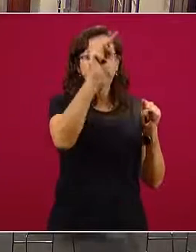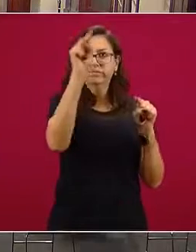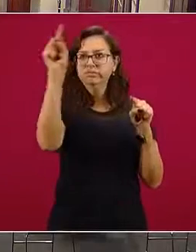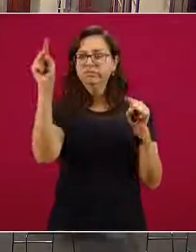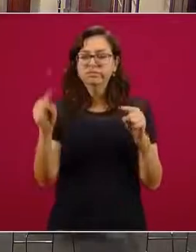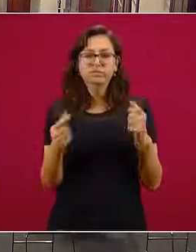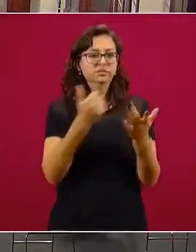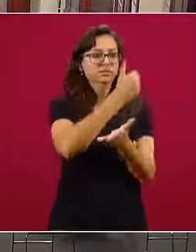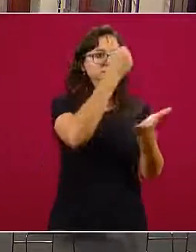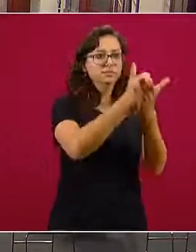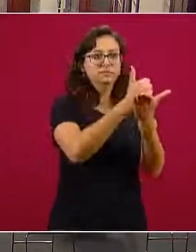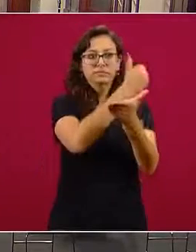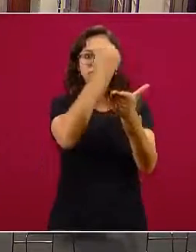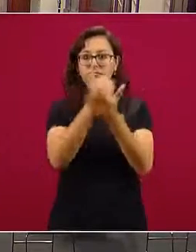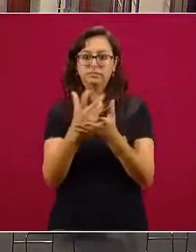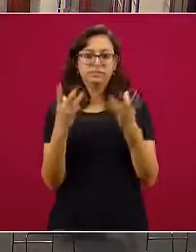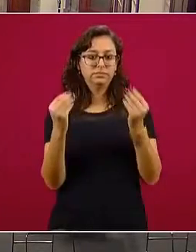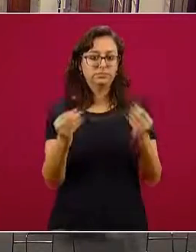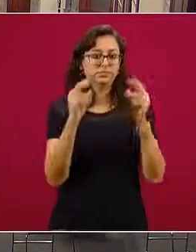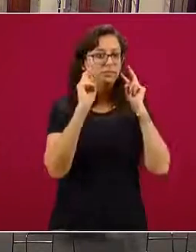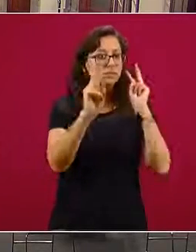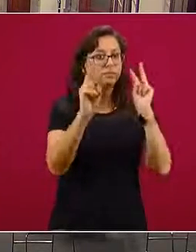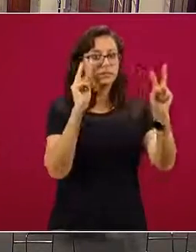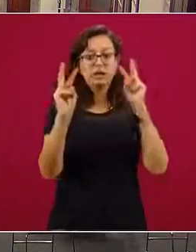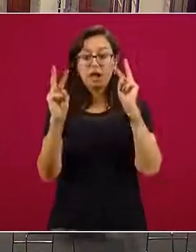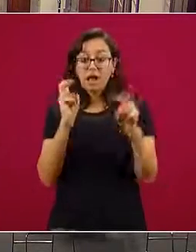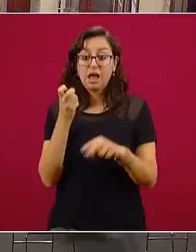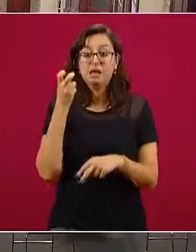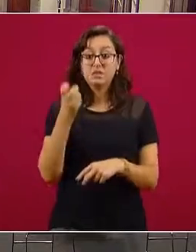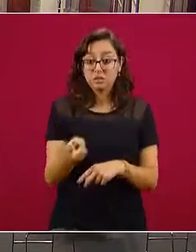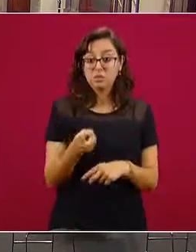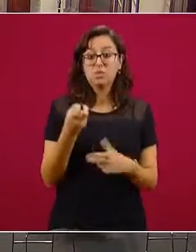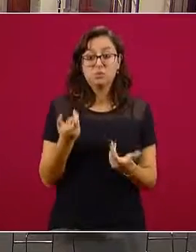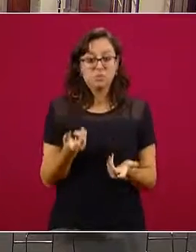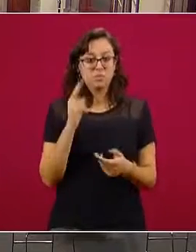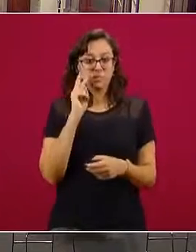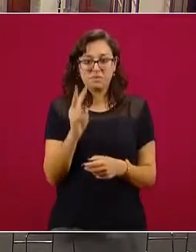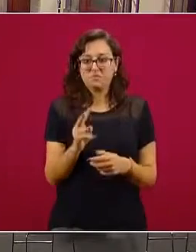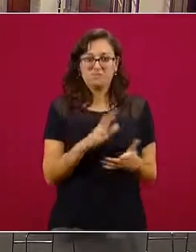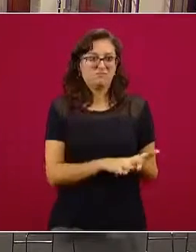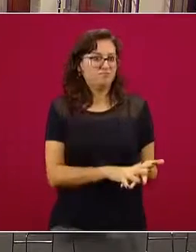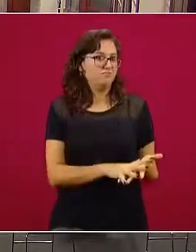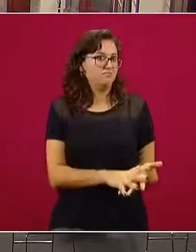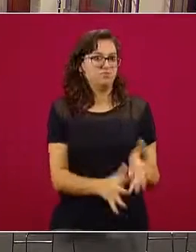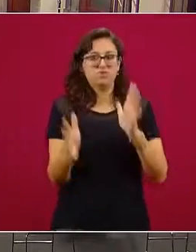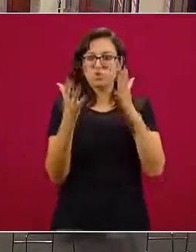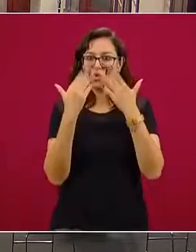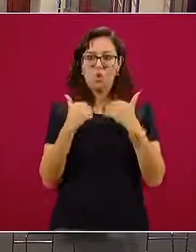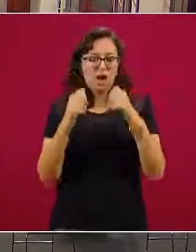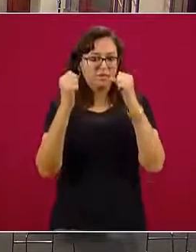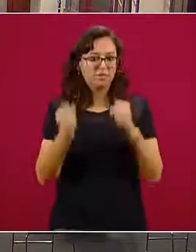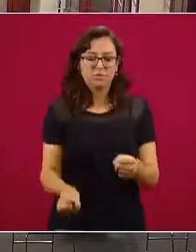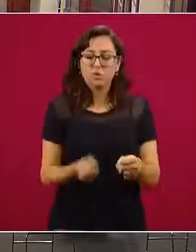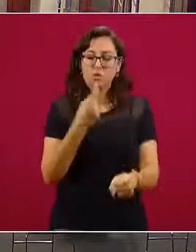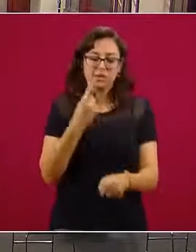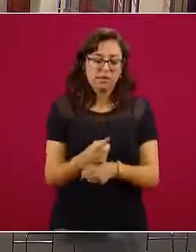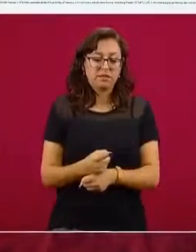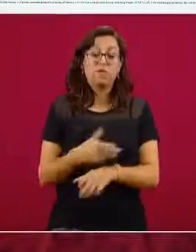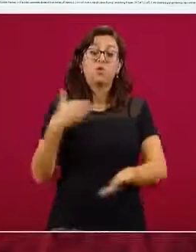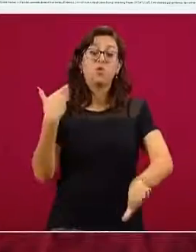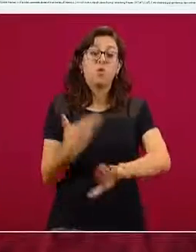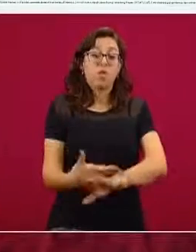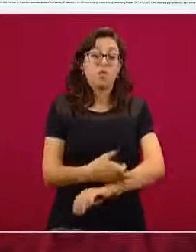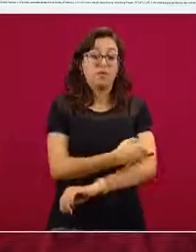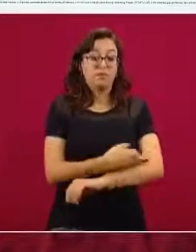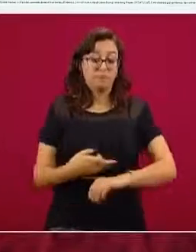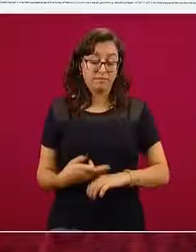norte es el mejor ejemplo de cómo esta, la violencia y la inseguridad afecta a las familias y sobre todo, de nueva